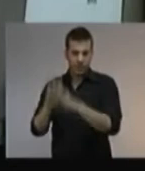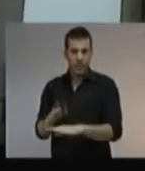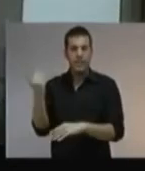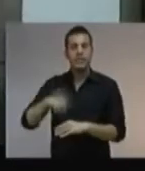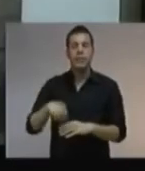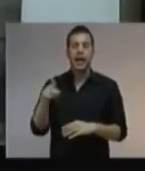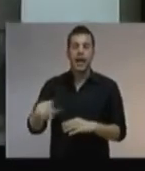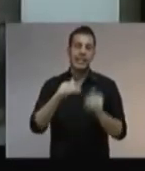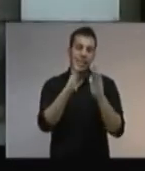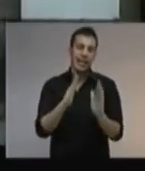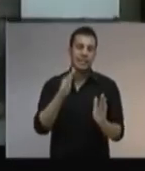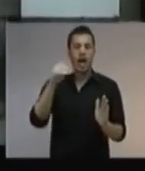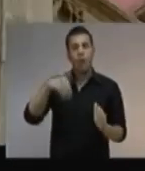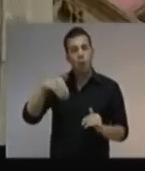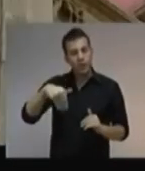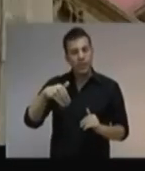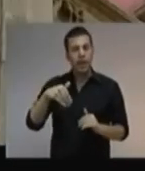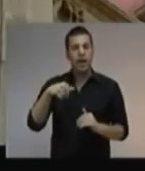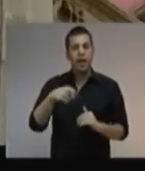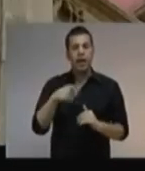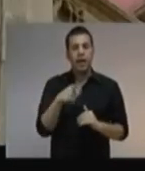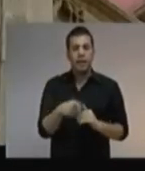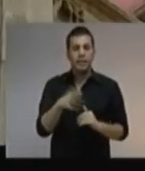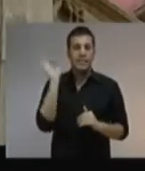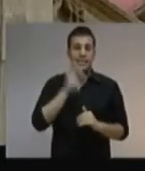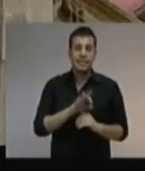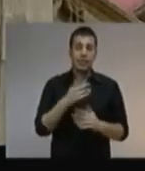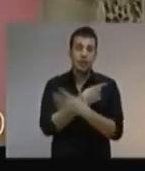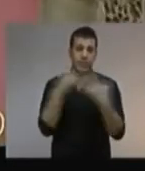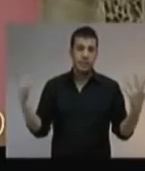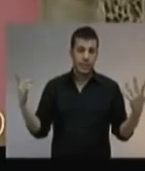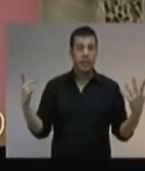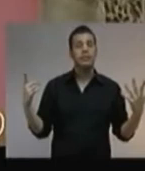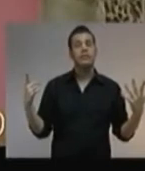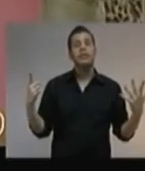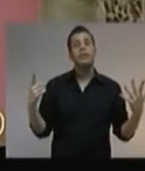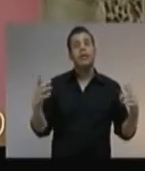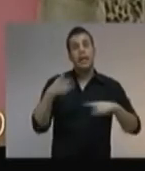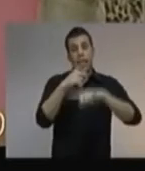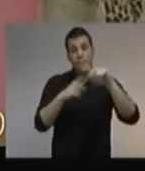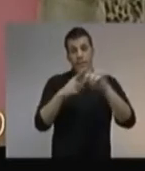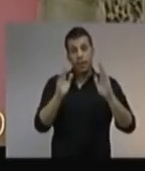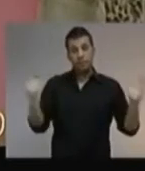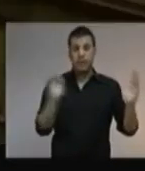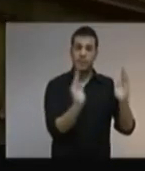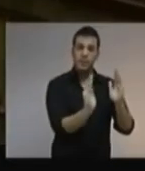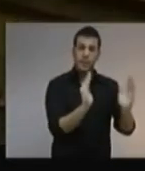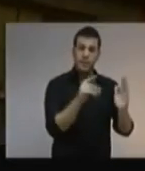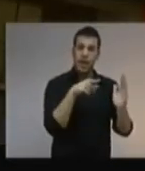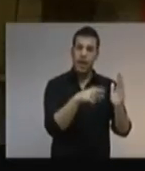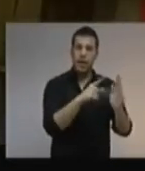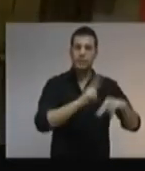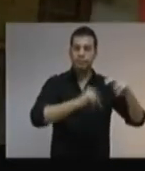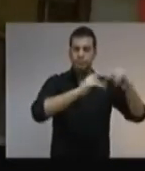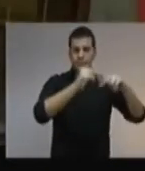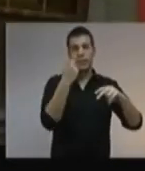y igualmente la Casa Móxica de primera mitad del siglo XVI, que es un prototipo de edificación